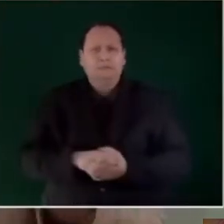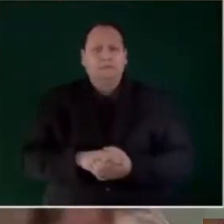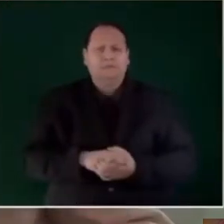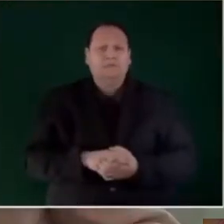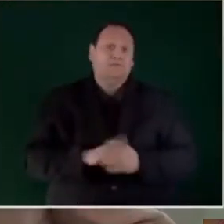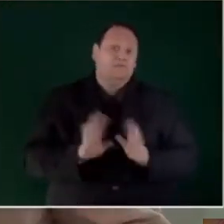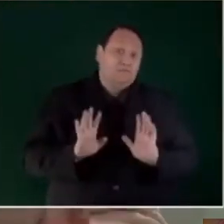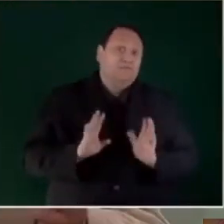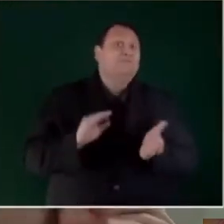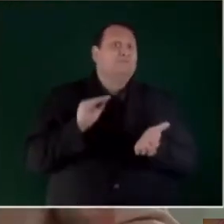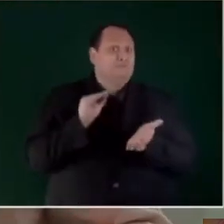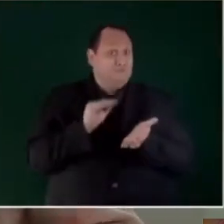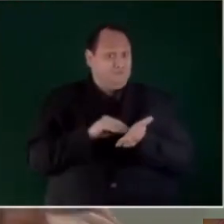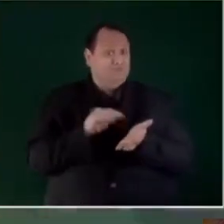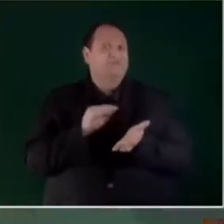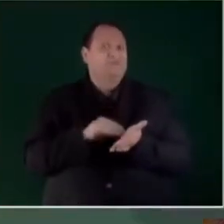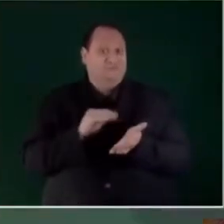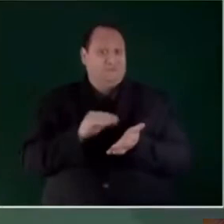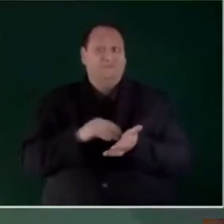Todavía